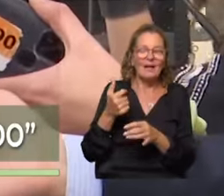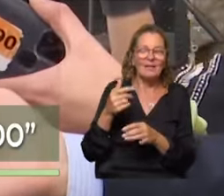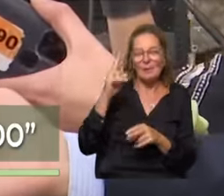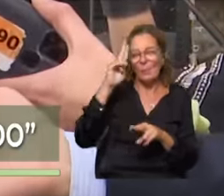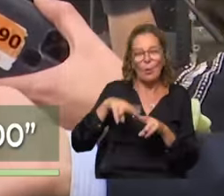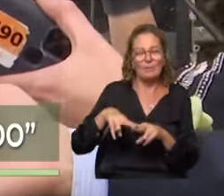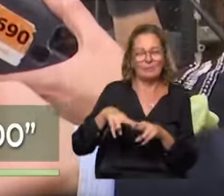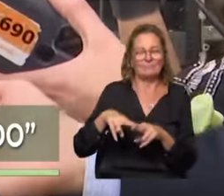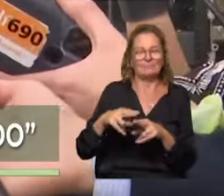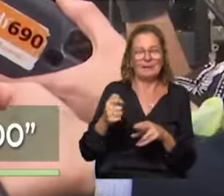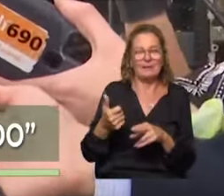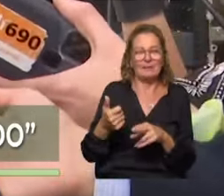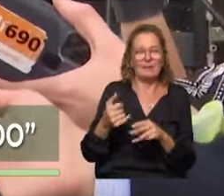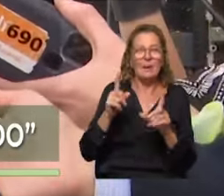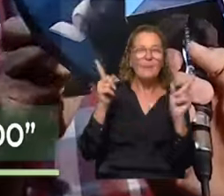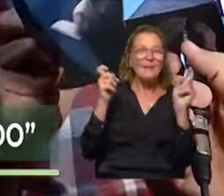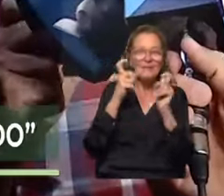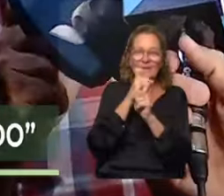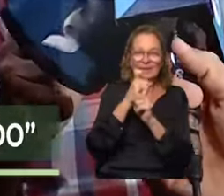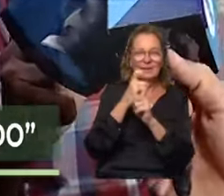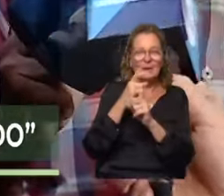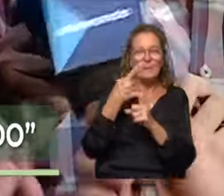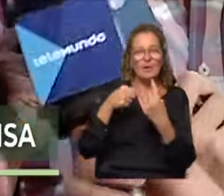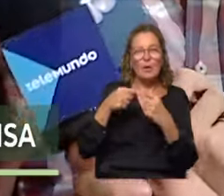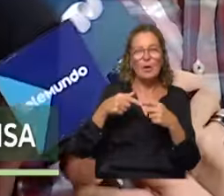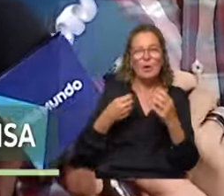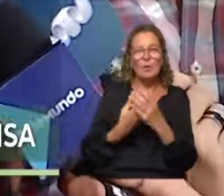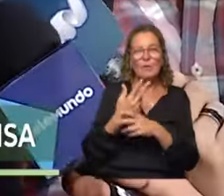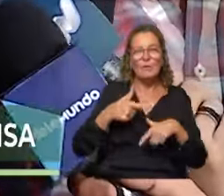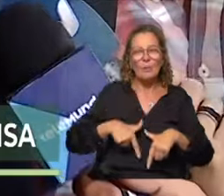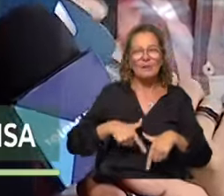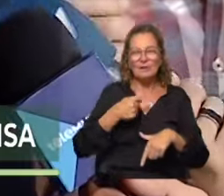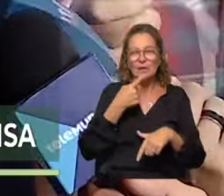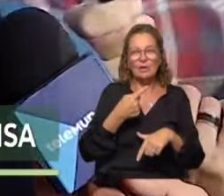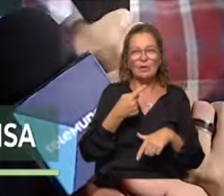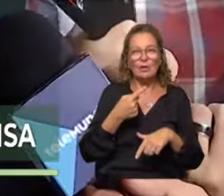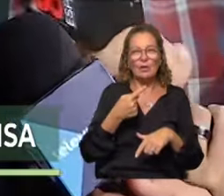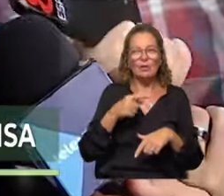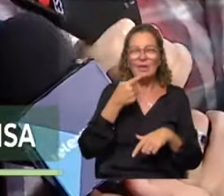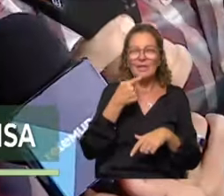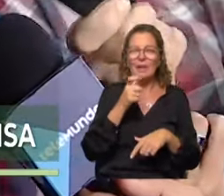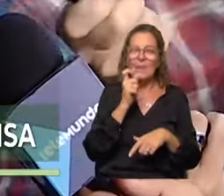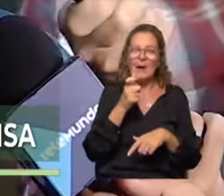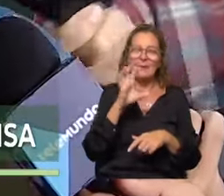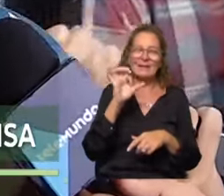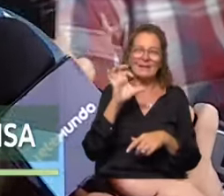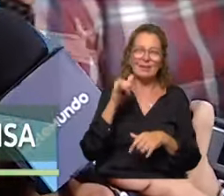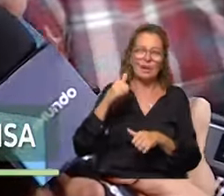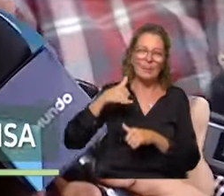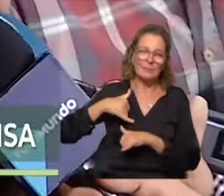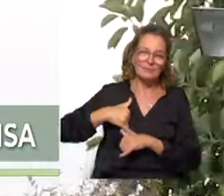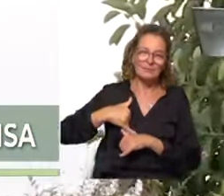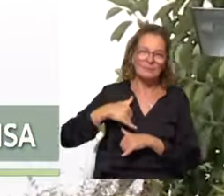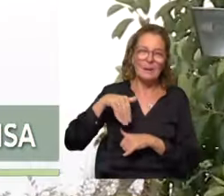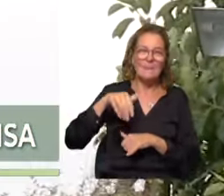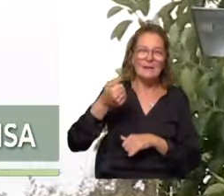están muriendo. Cada vez va a ser más difícil. En cambio, el nuevo ministro prefirió no opinar acerca de los recientes dichos del senador y líder cabildante Guido Manini